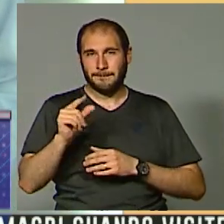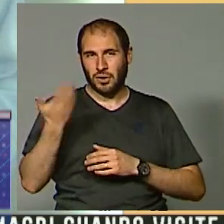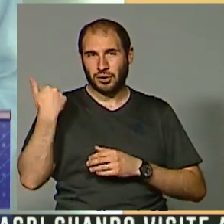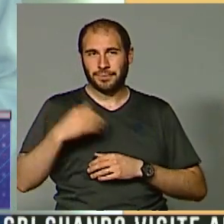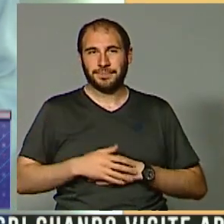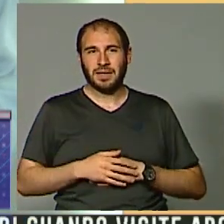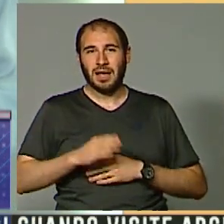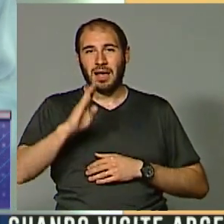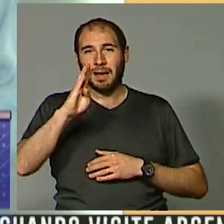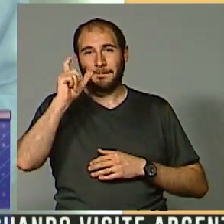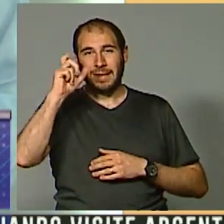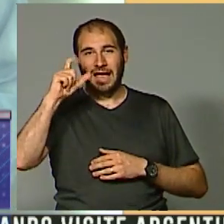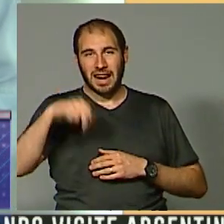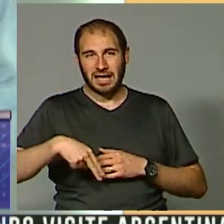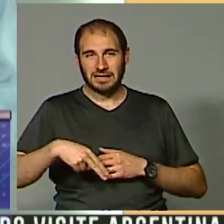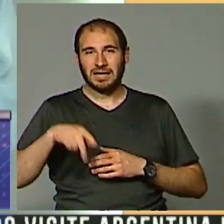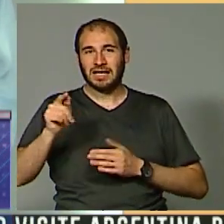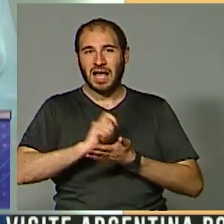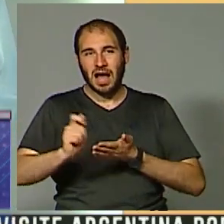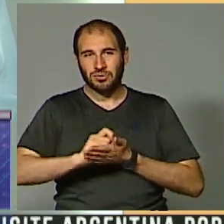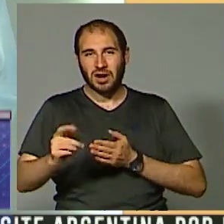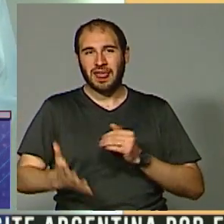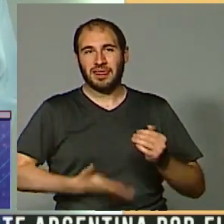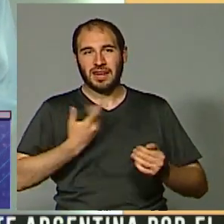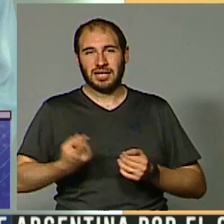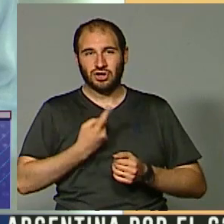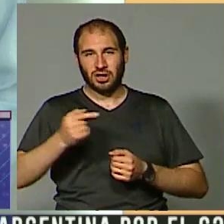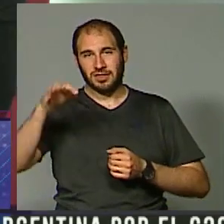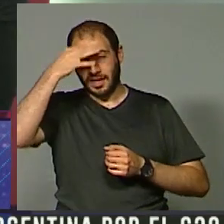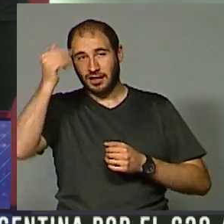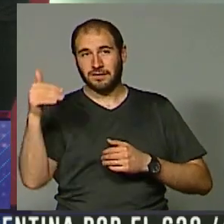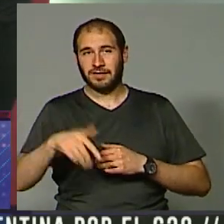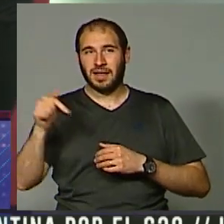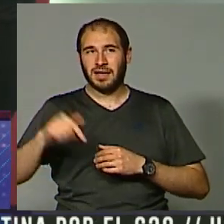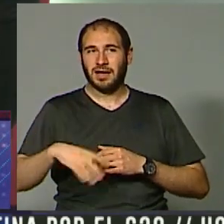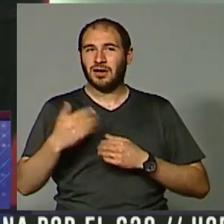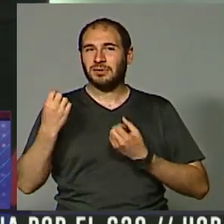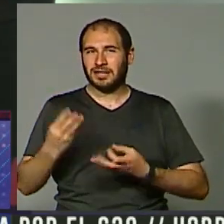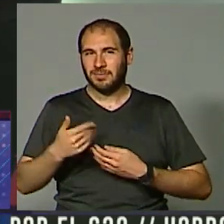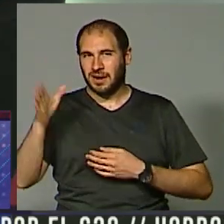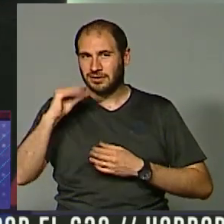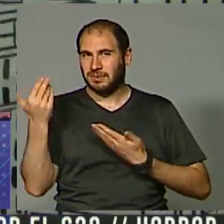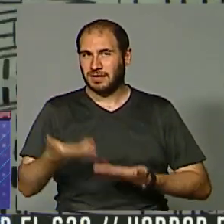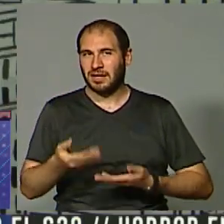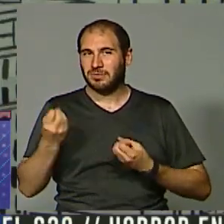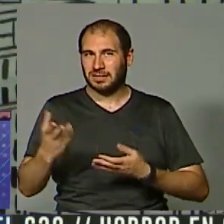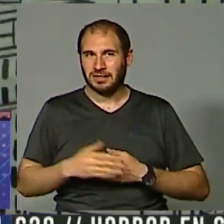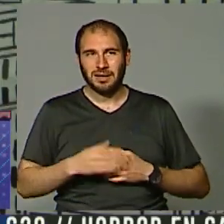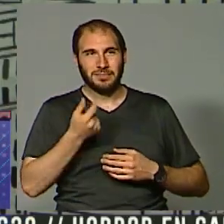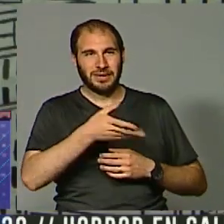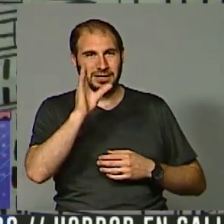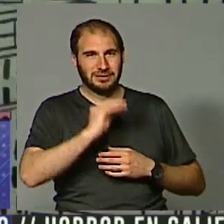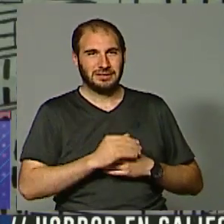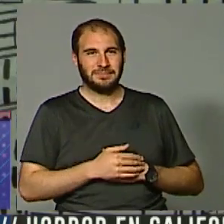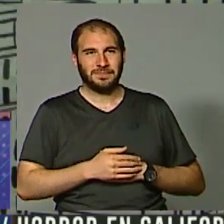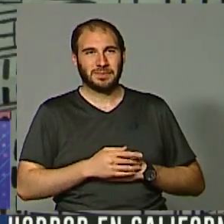días. Belén Moretti es la autora y directora de esta obra y la tenemos aquí en el estudio. Belén, ¿qué tal? Muy buenas noches, bienvenida. ¿Cómo estás? Muy buenas